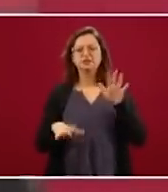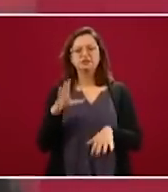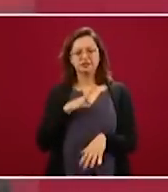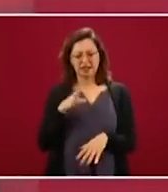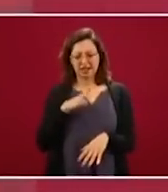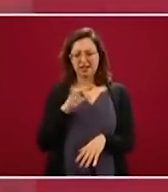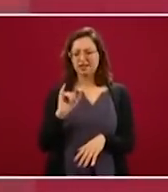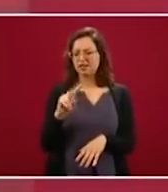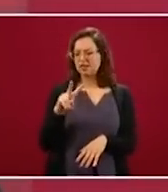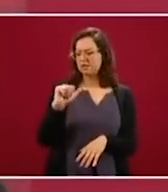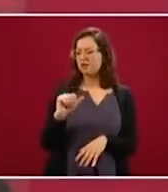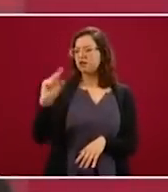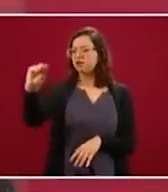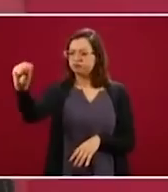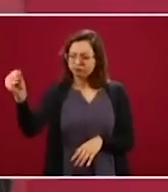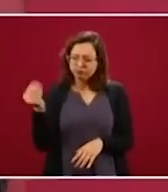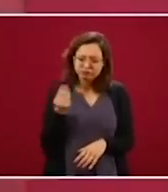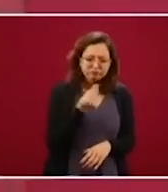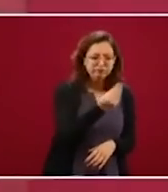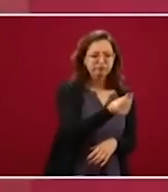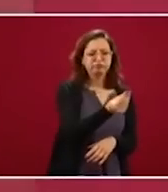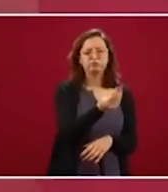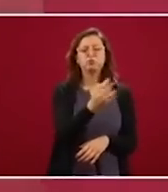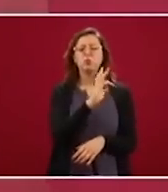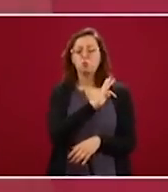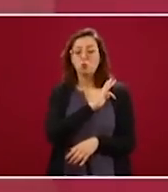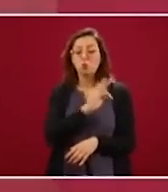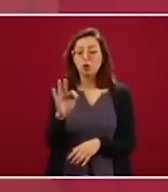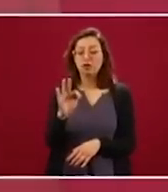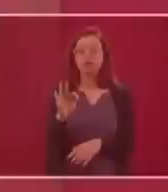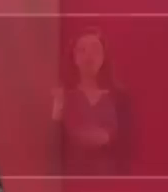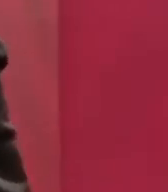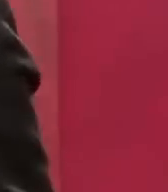IVA, ¿sí?, que se tiene que